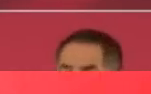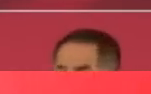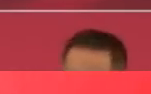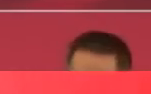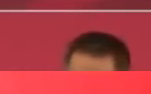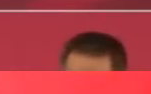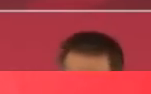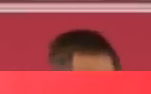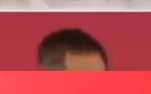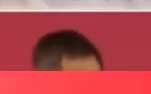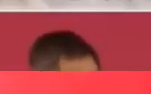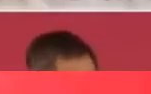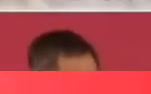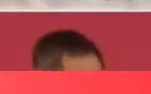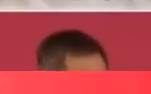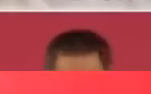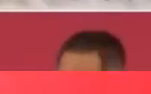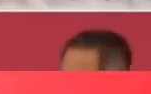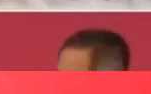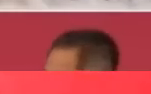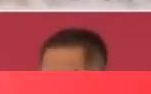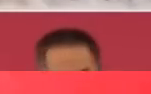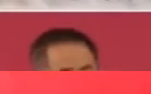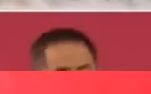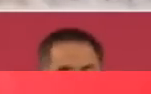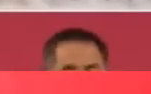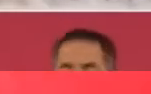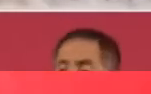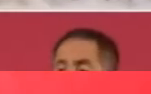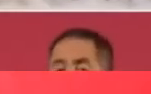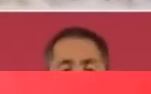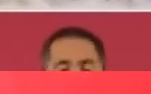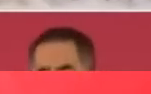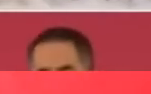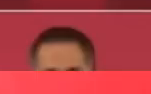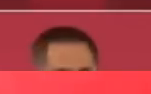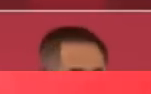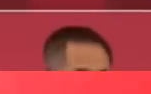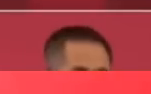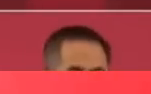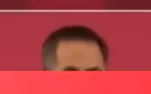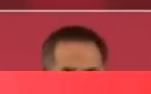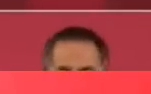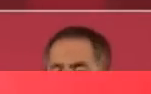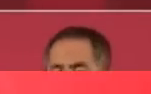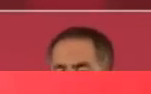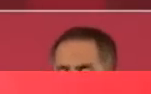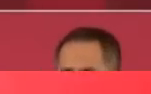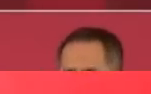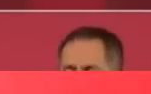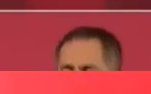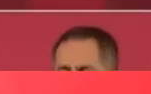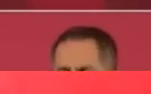a grupos supuestamente no gubernamentales de la sociedad civil